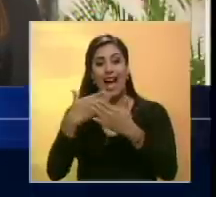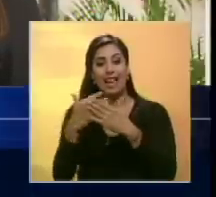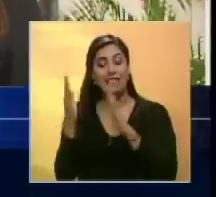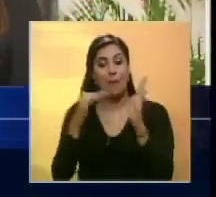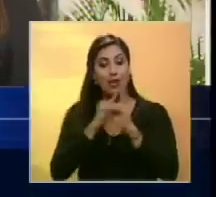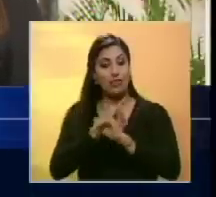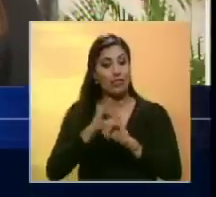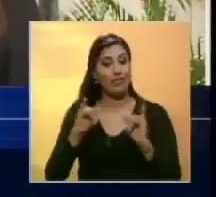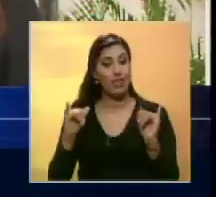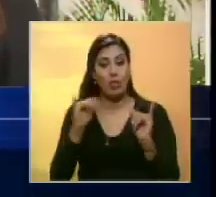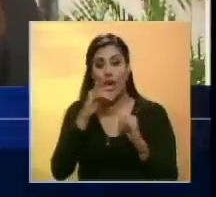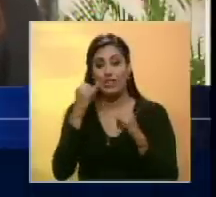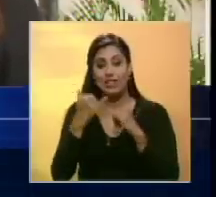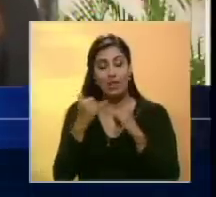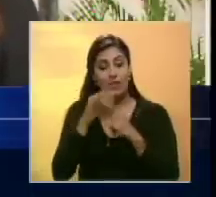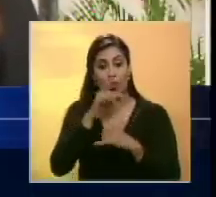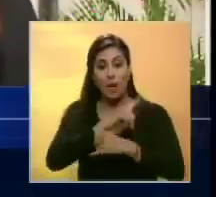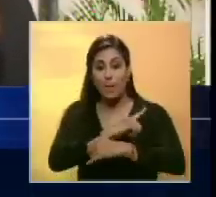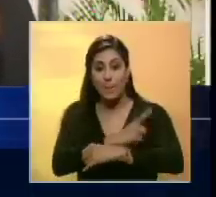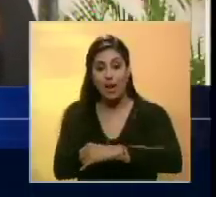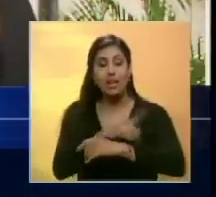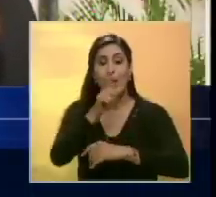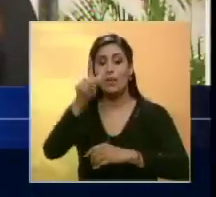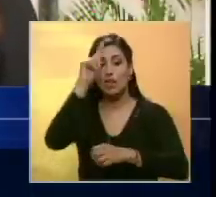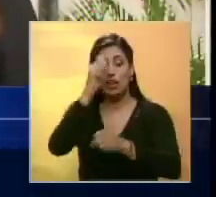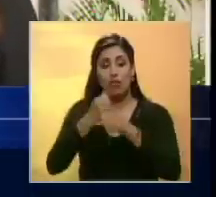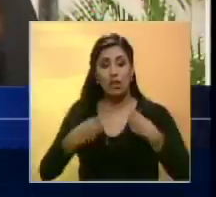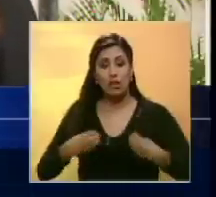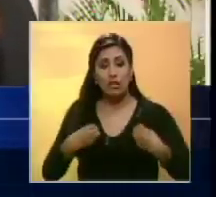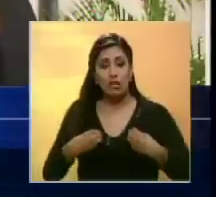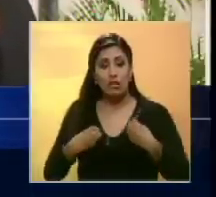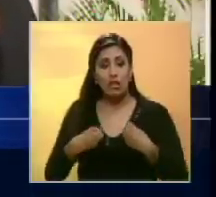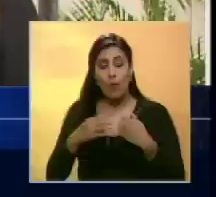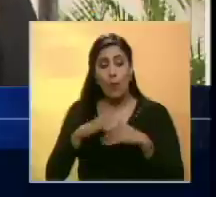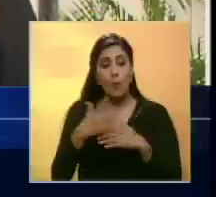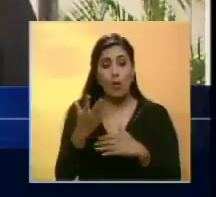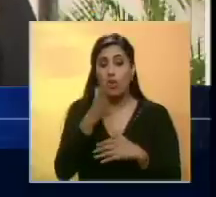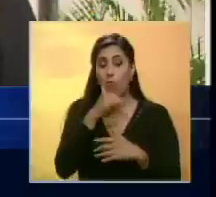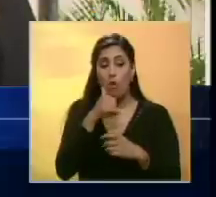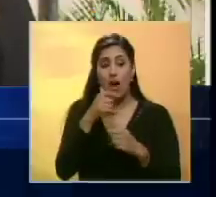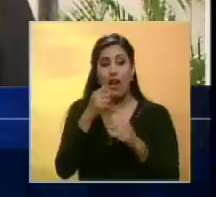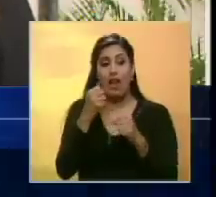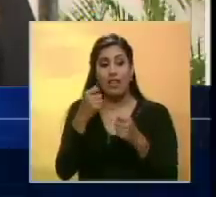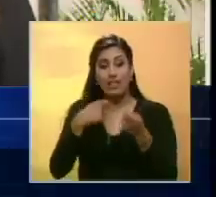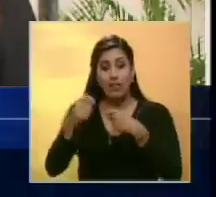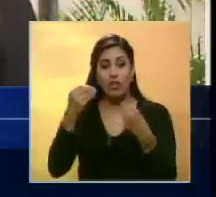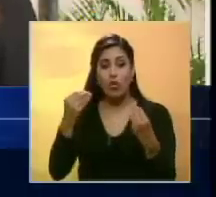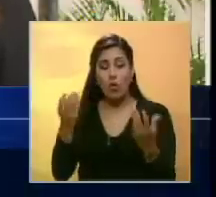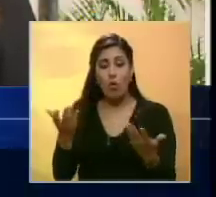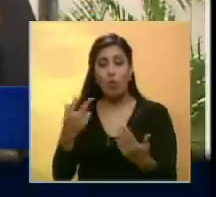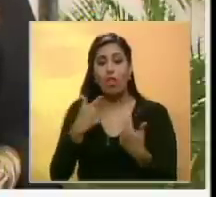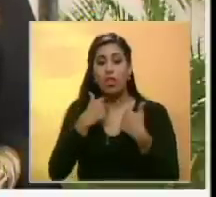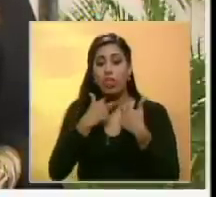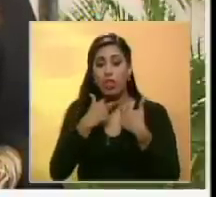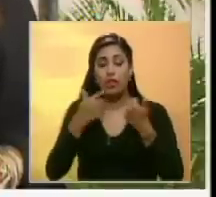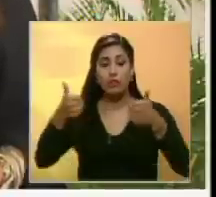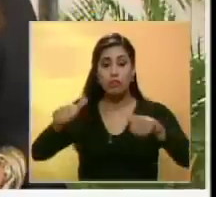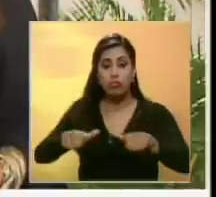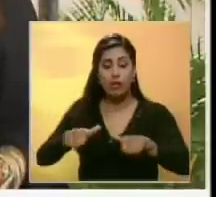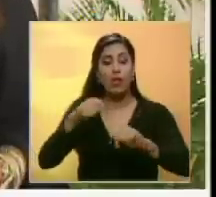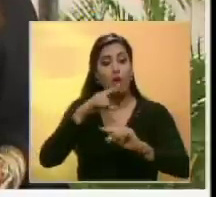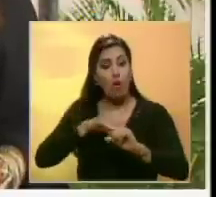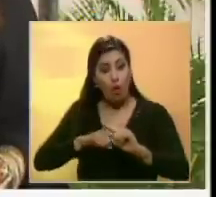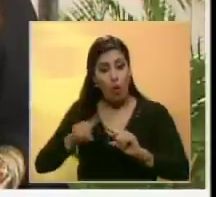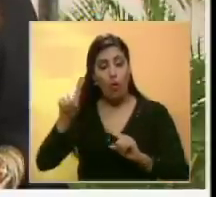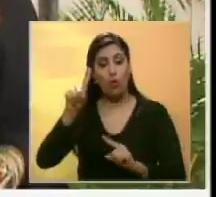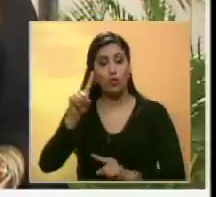de marzo, lo que le preocupa entonces a todos los trabajadores, más de 1.500 que están en la red de distribución. Vale la pena también